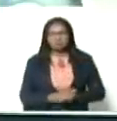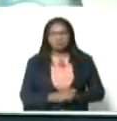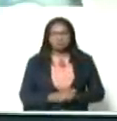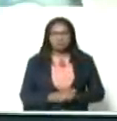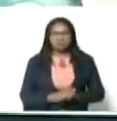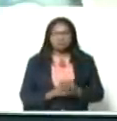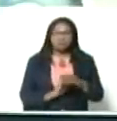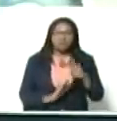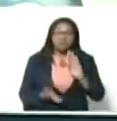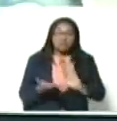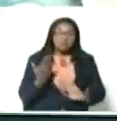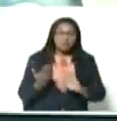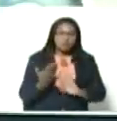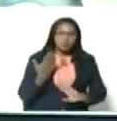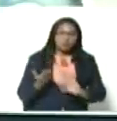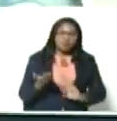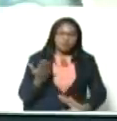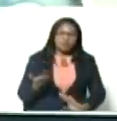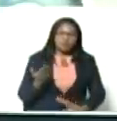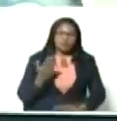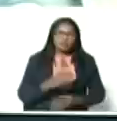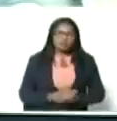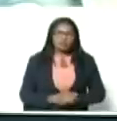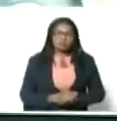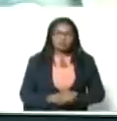unos recursos importantes